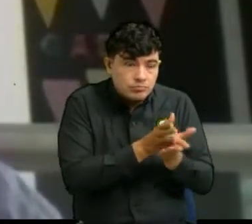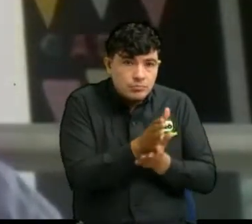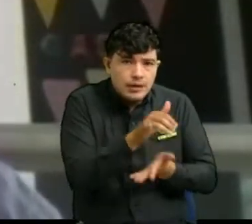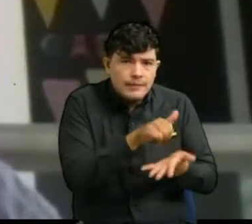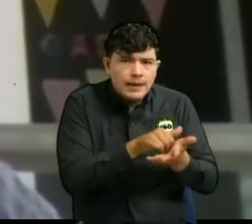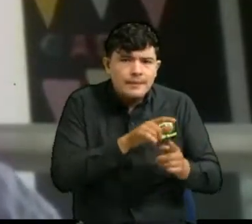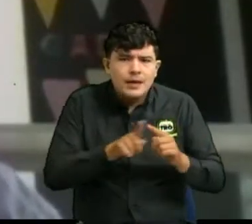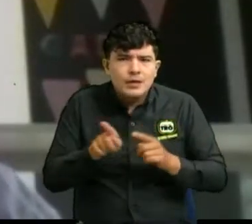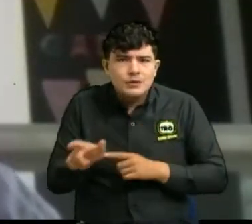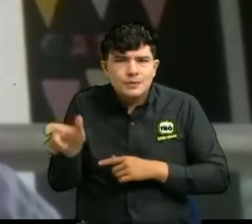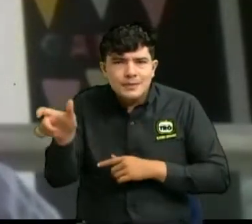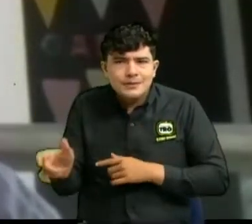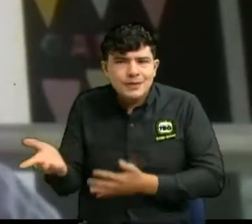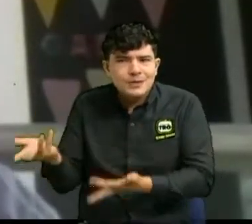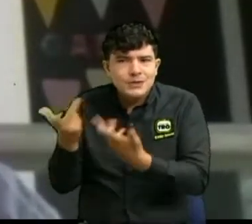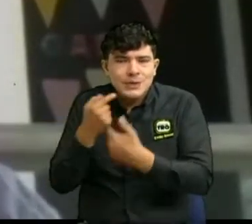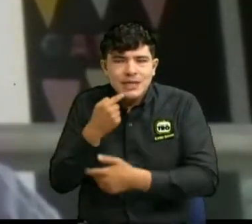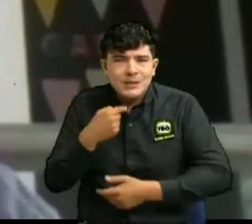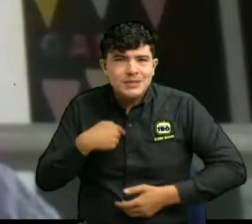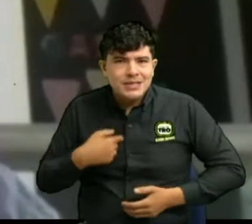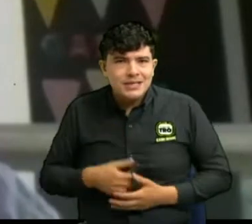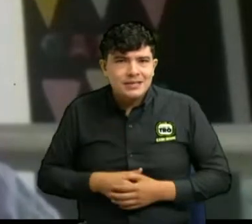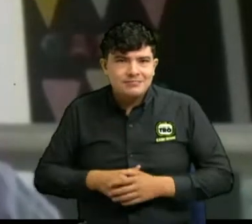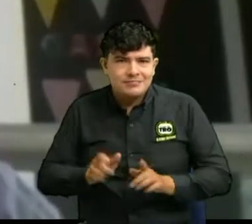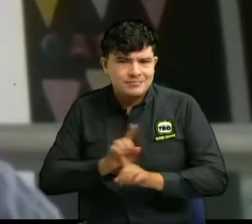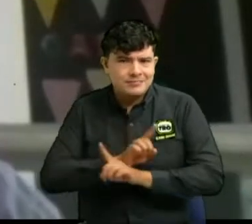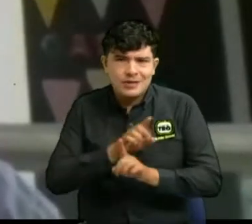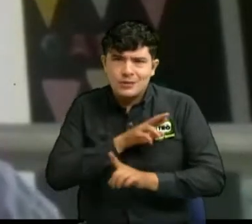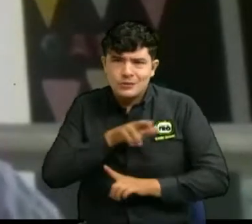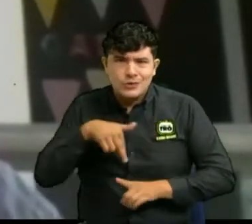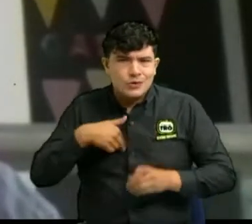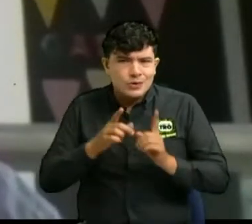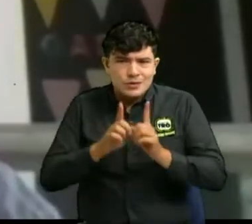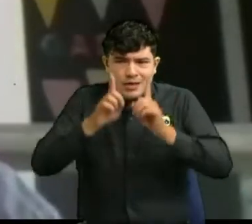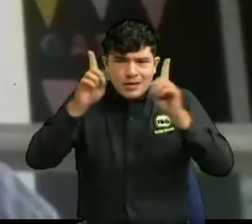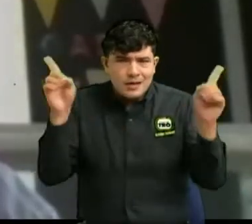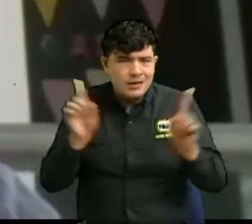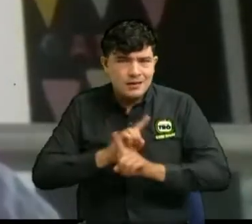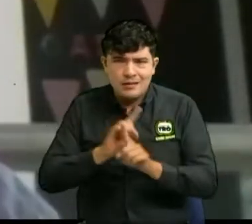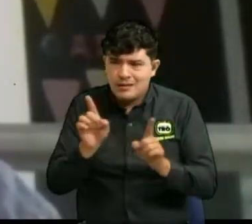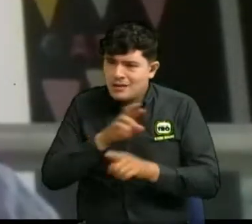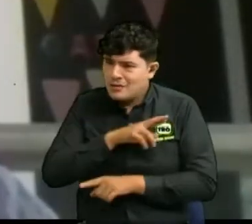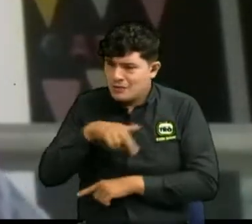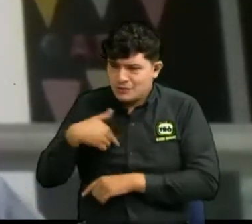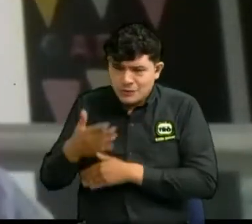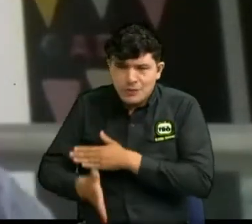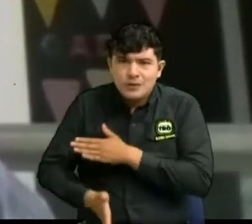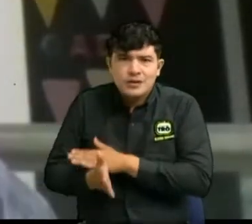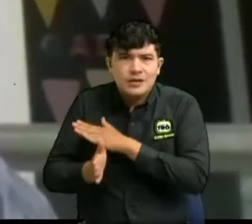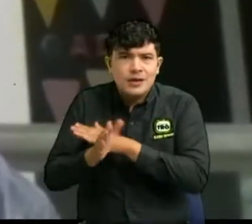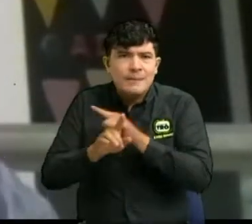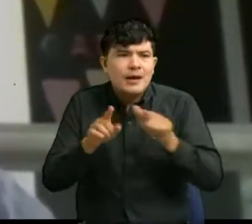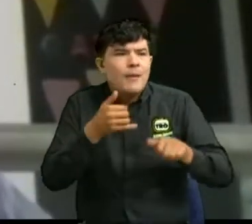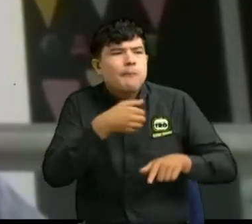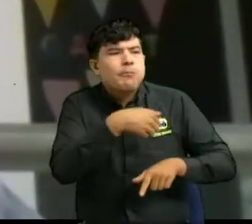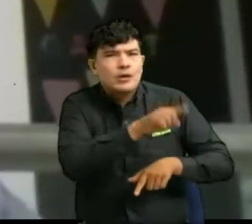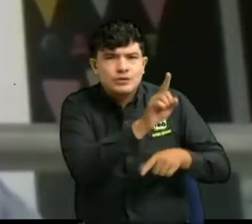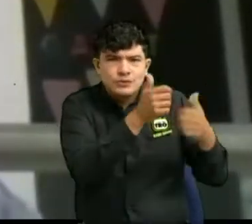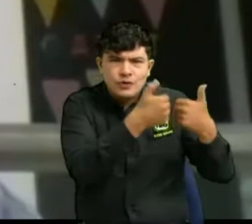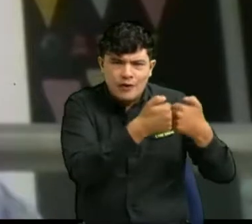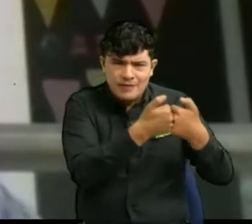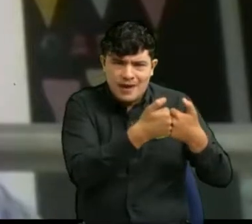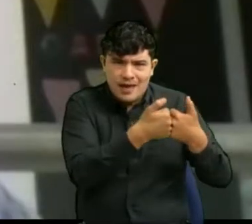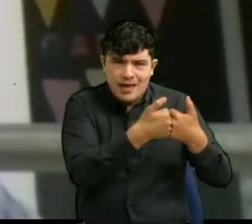la televidente nos dice, no nos hemos separado, el vínculo se mantenía vigente y existía, era una novia. Miren que